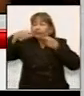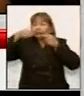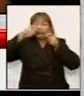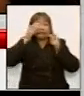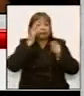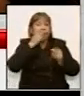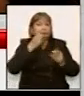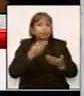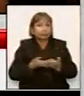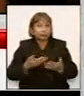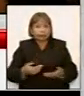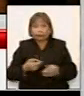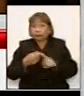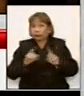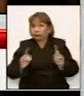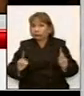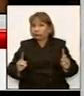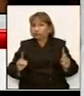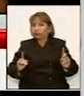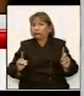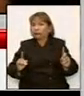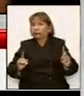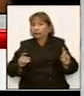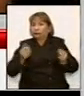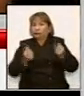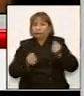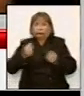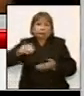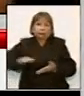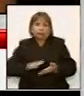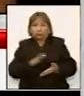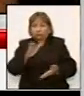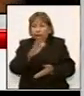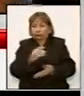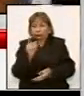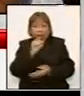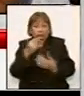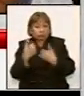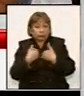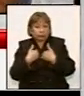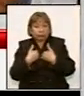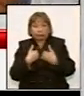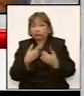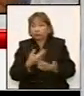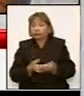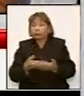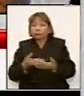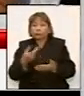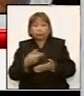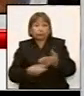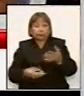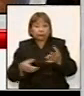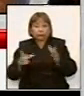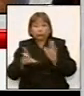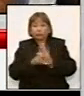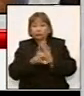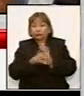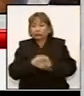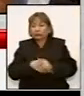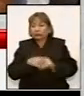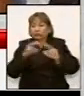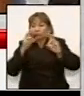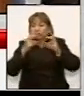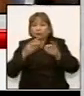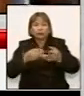sin embargo, por el tema de carretera, por el tema de que no tiene su saneamiento físico legal, por el tema